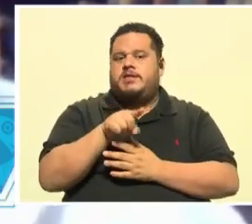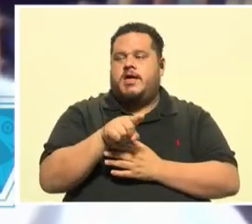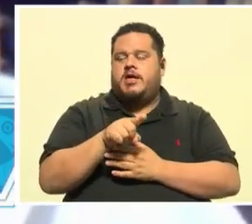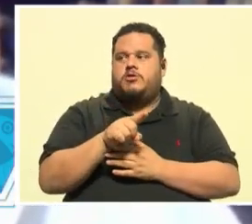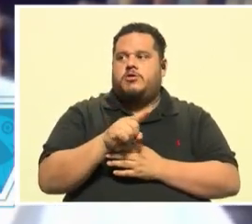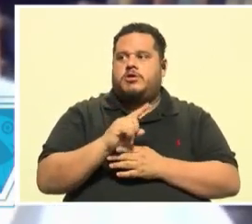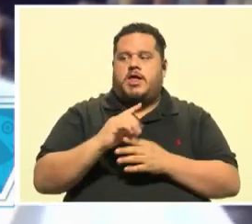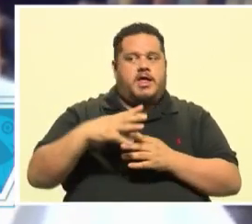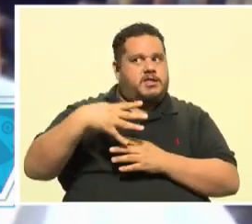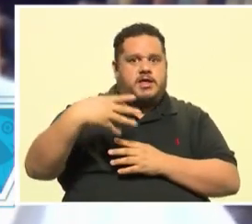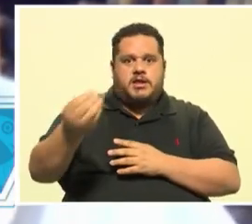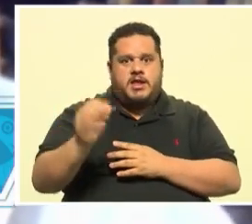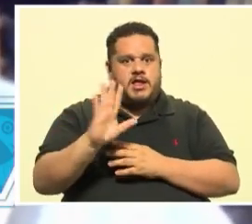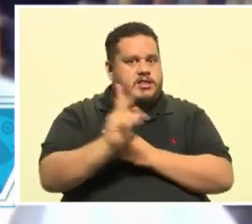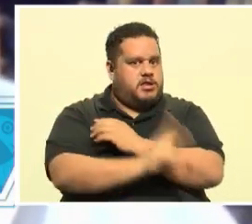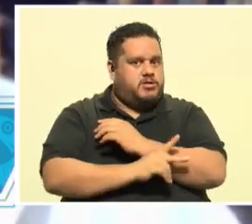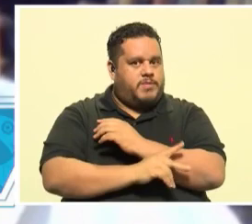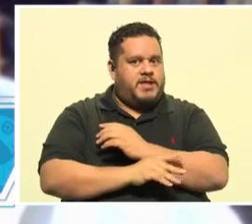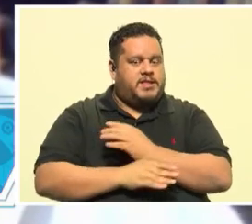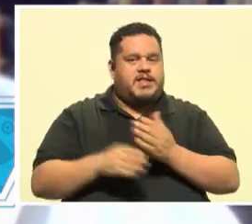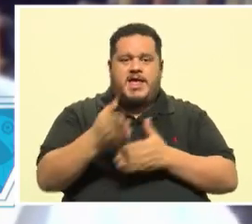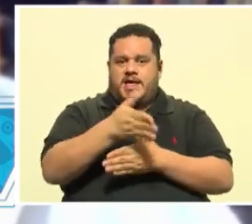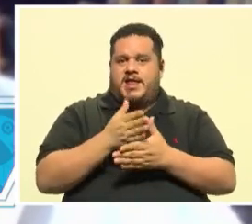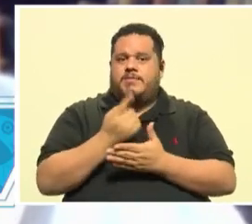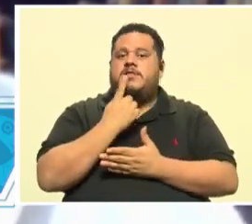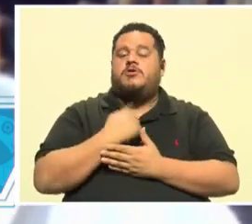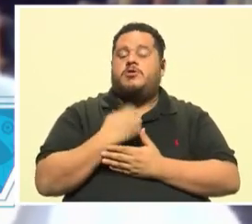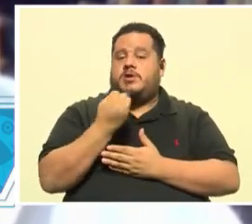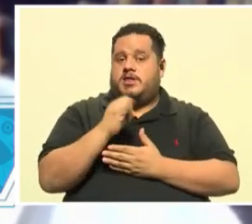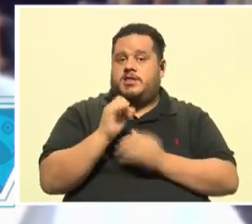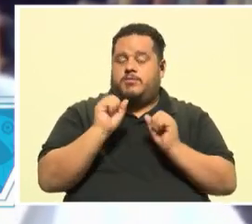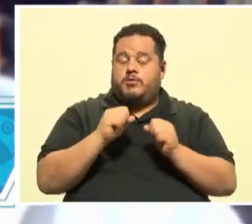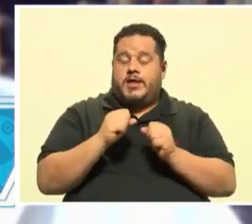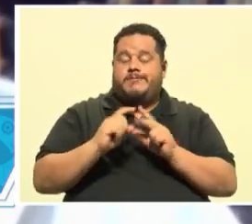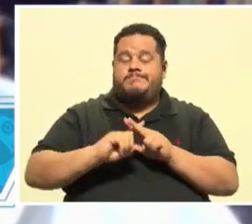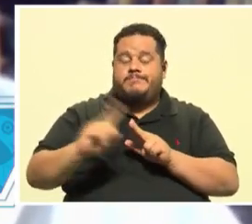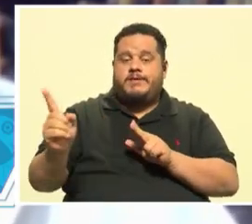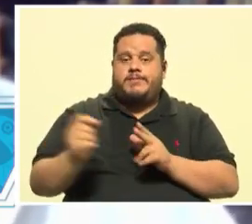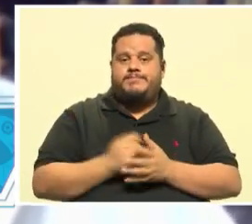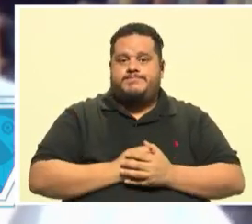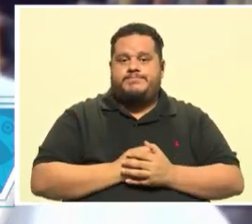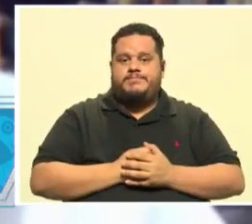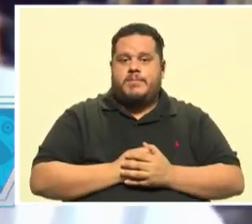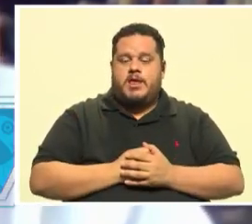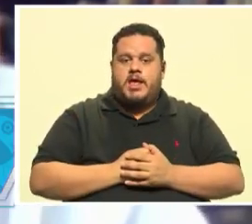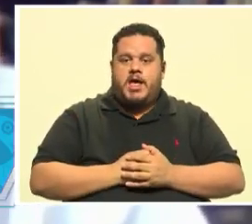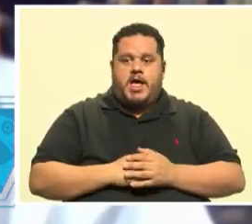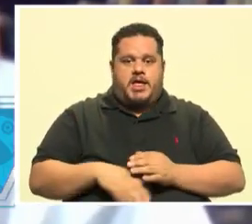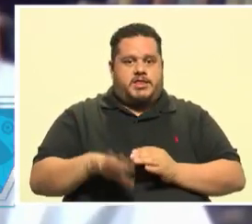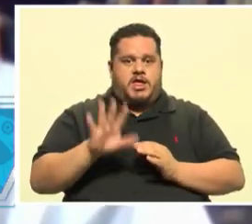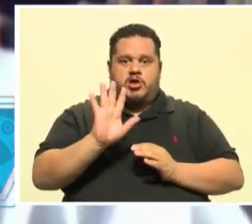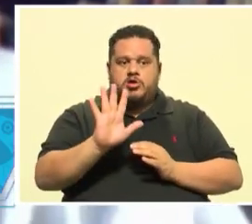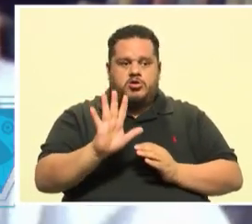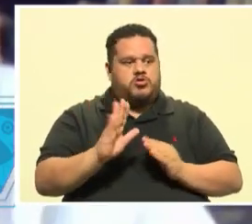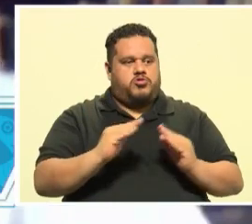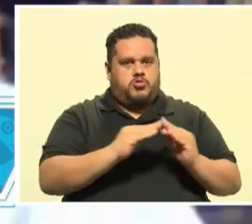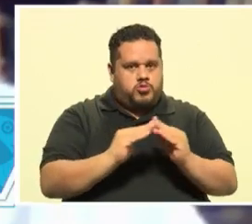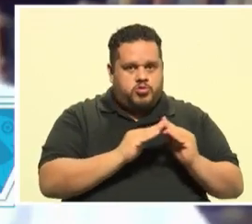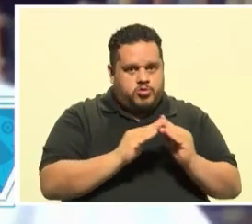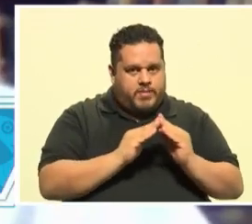Trump, se ha quedado sin el as del naipe, que era el mejoramiento de la economía. Más bien la economía viene de